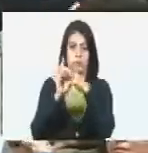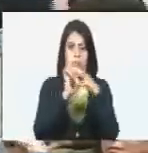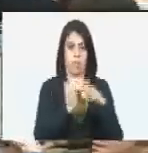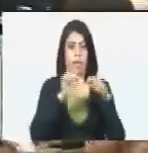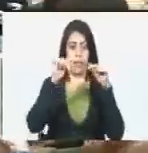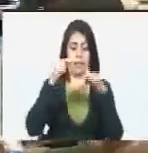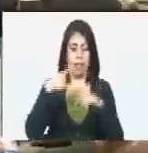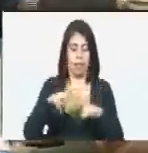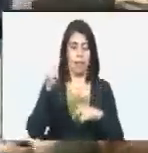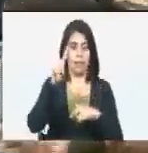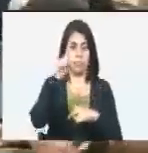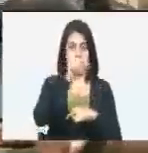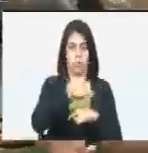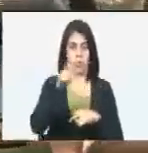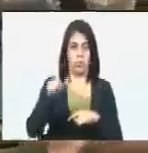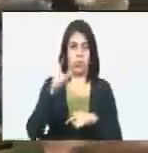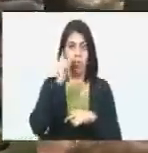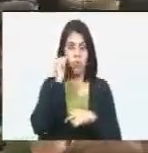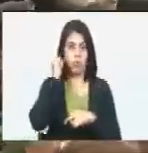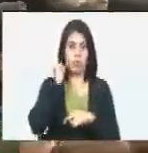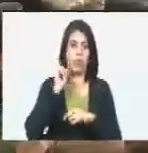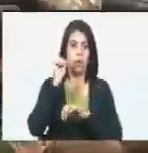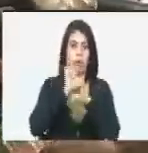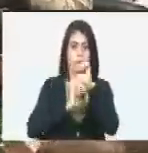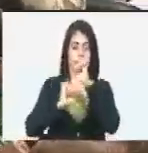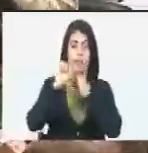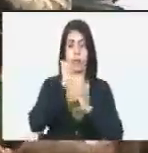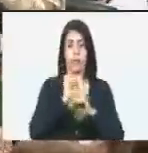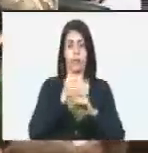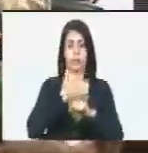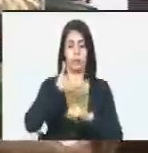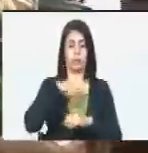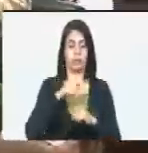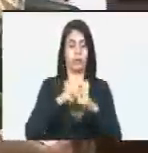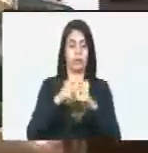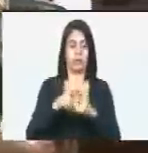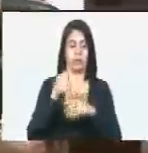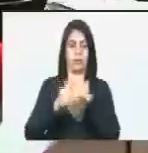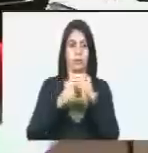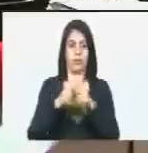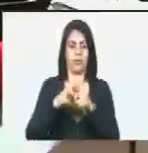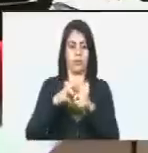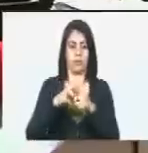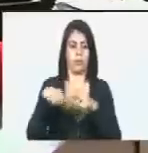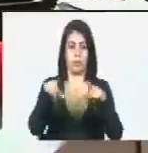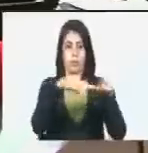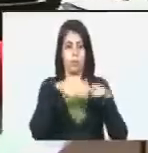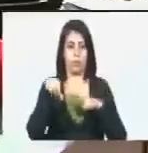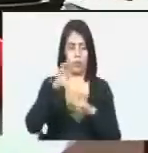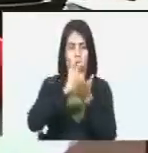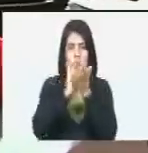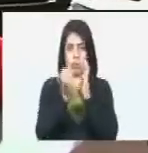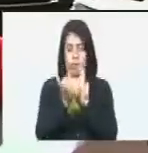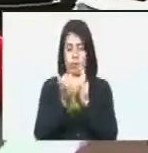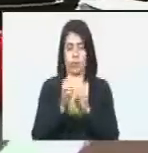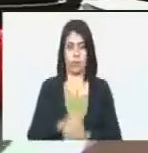venezolanas y venezolanos que vamos a defender nuestro espacio geográfico.